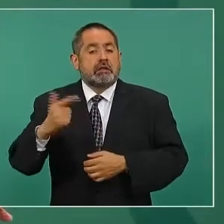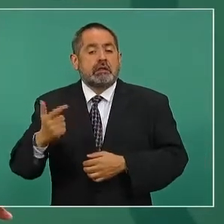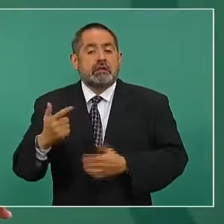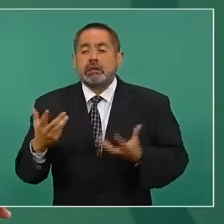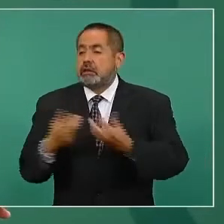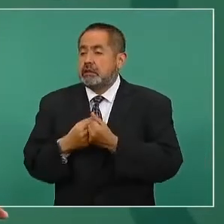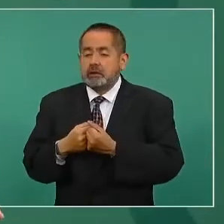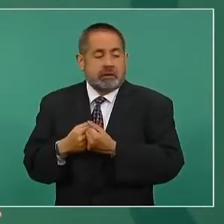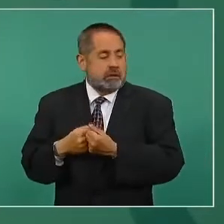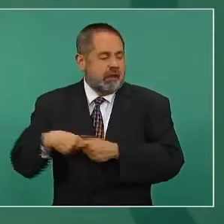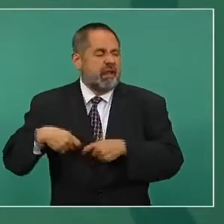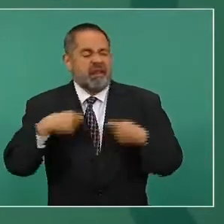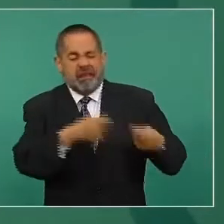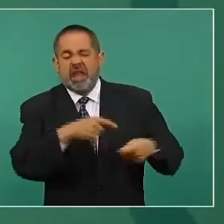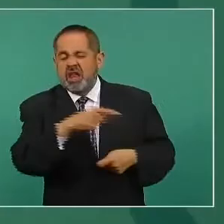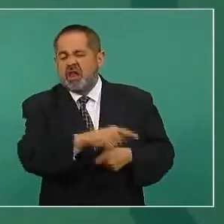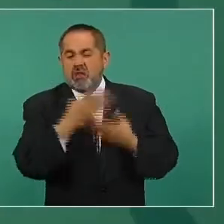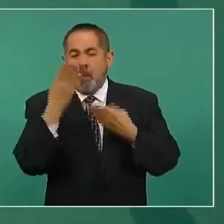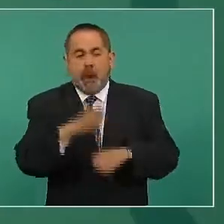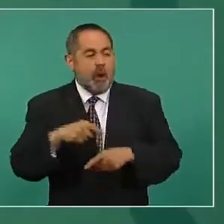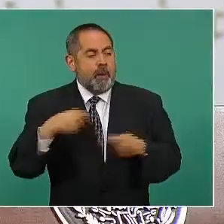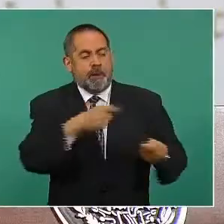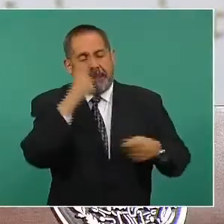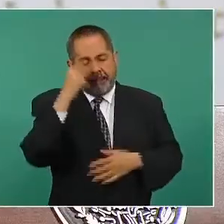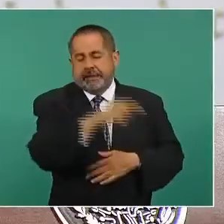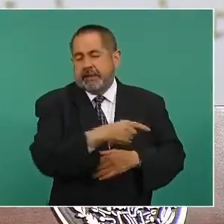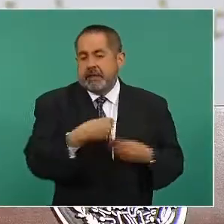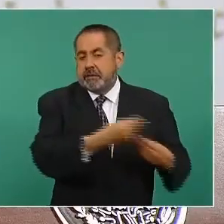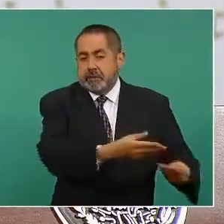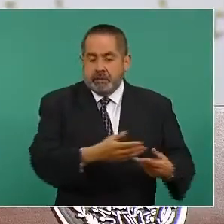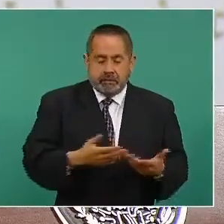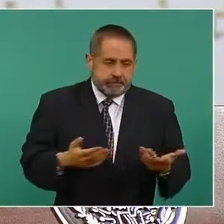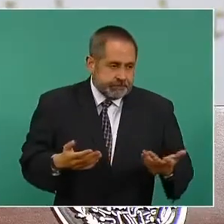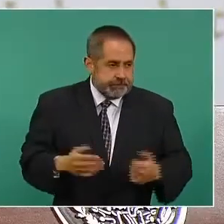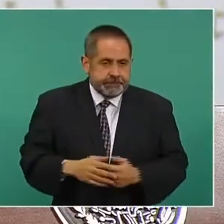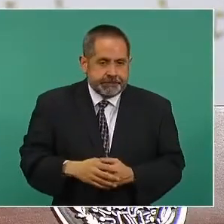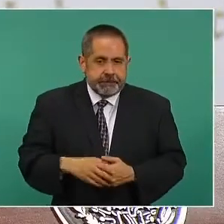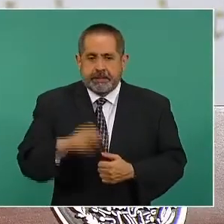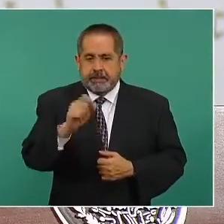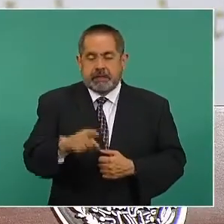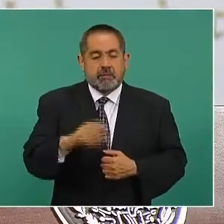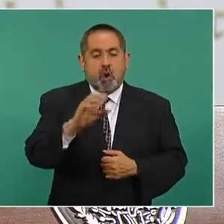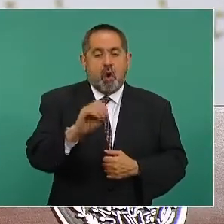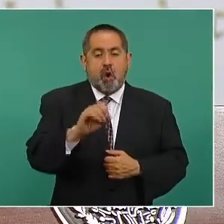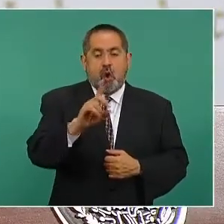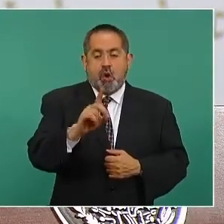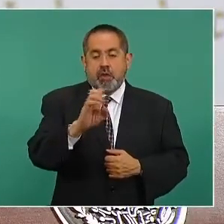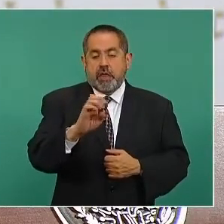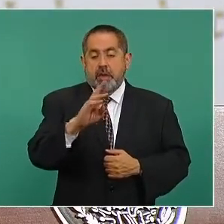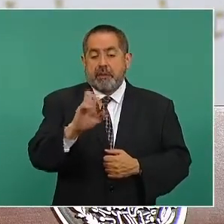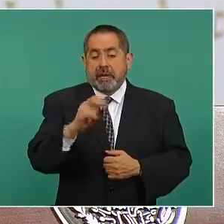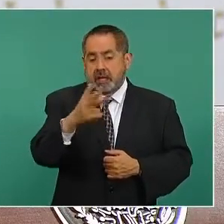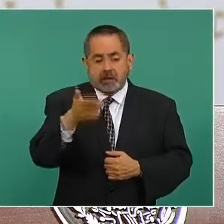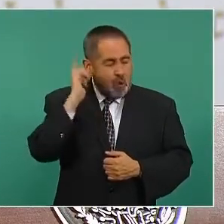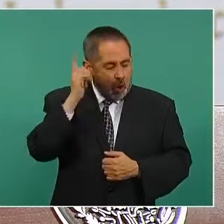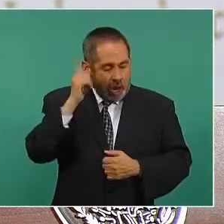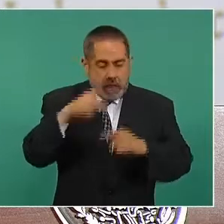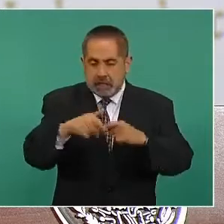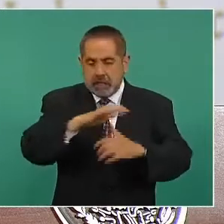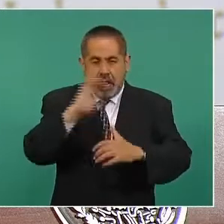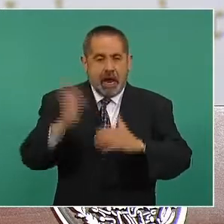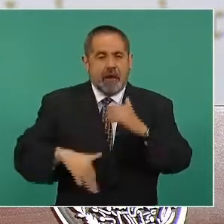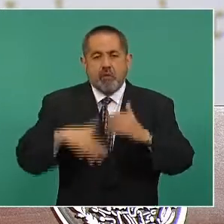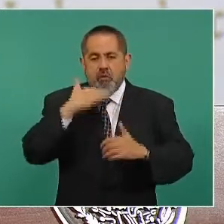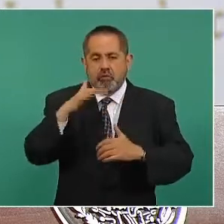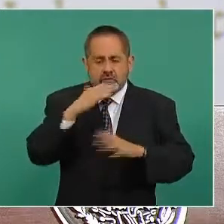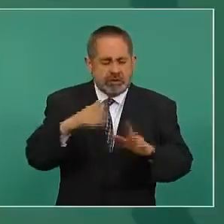Entonces lo de Odebrecht, pues es eso, ojalá y se termine por completo la corrupción.